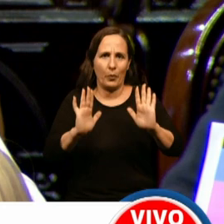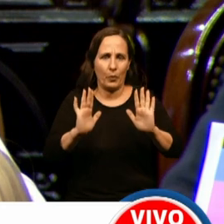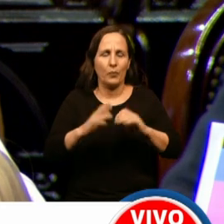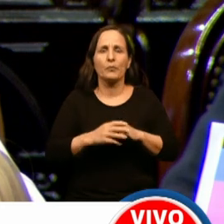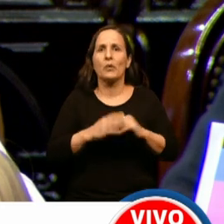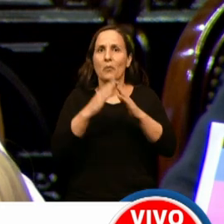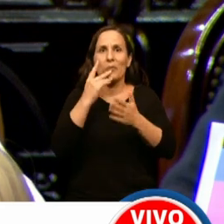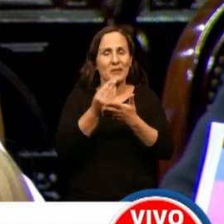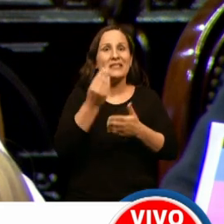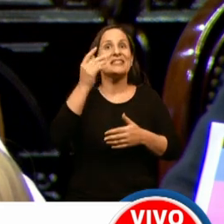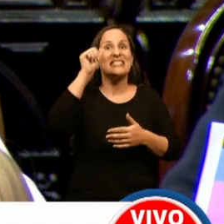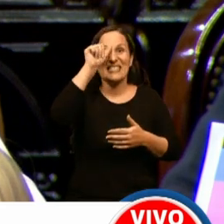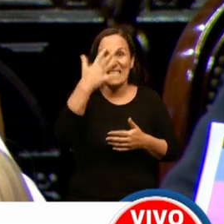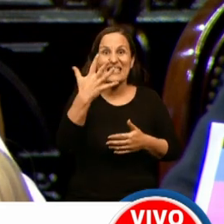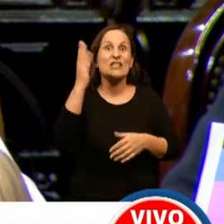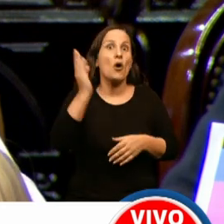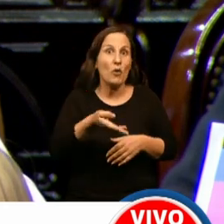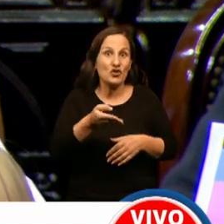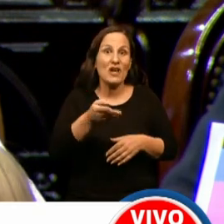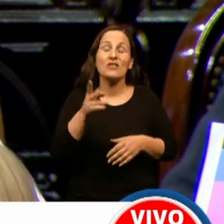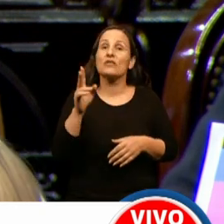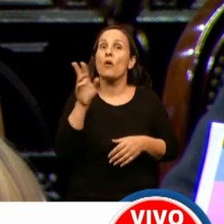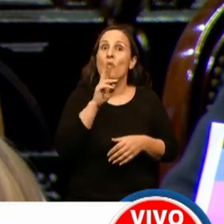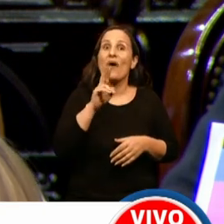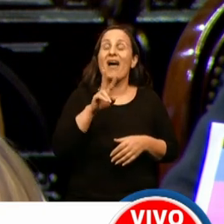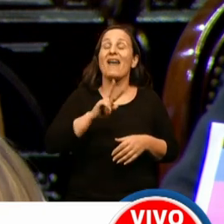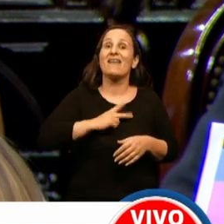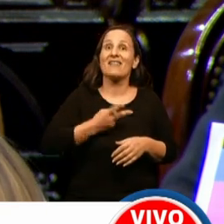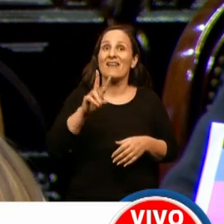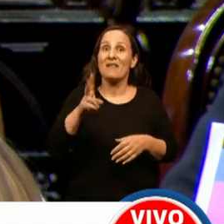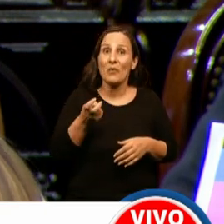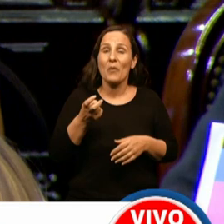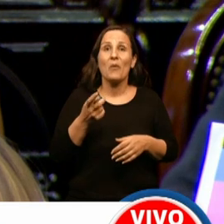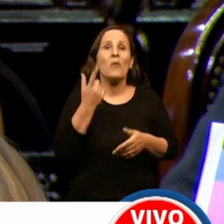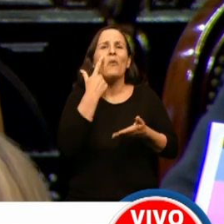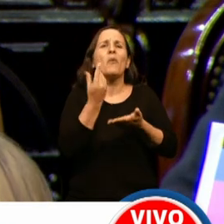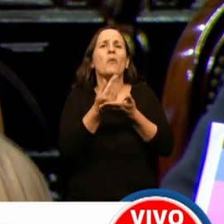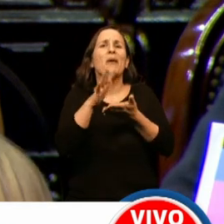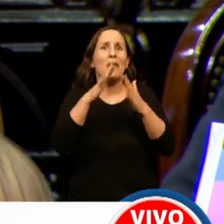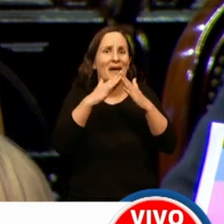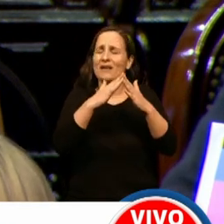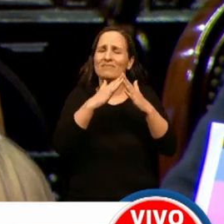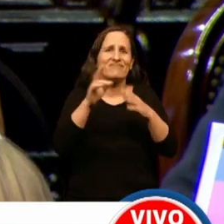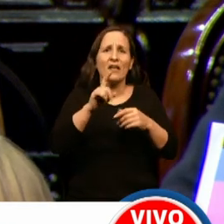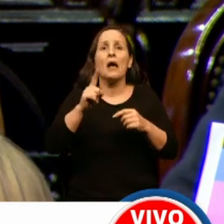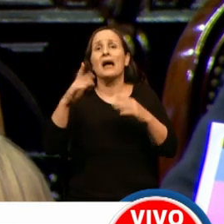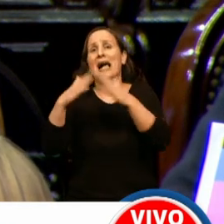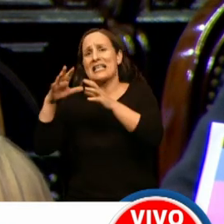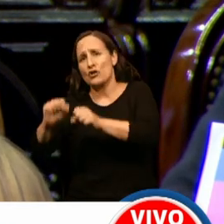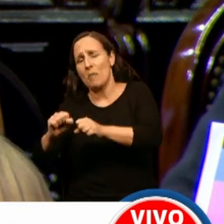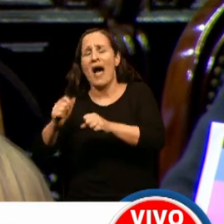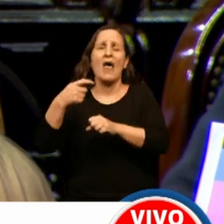el 65 de las mujeres travestis y trans vive en habitación de hotel pensión o casa tomada